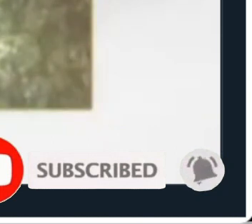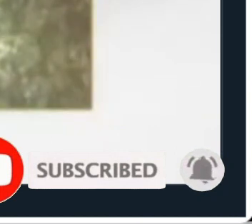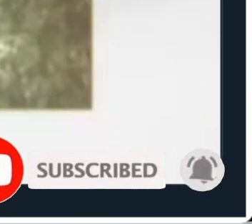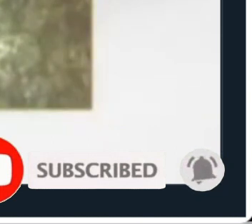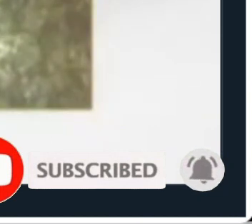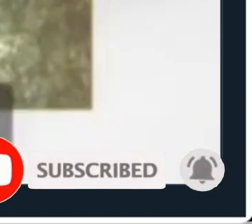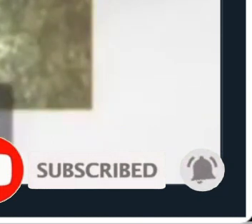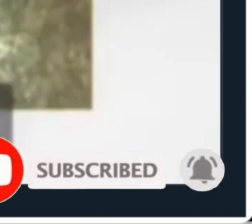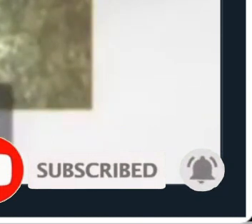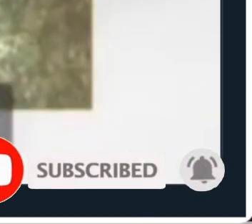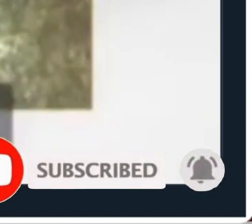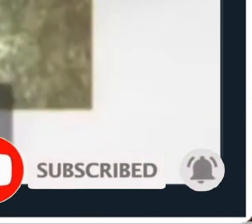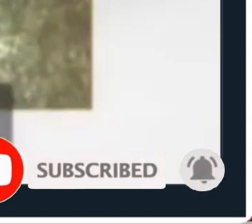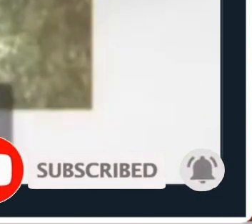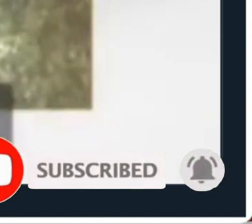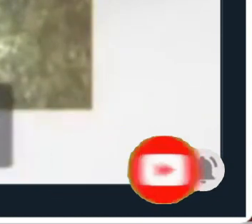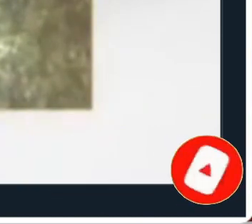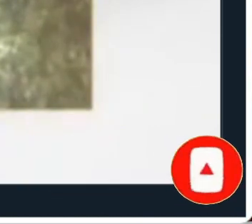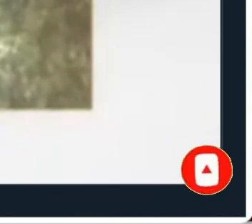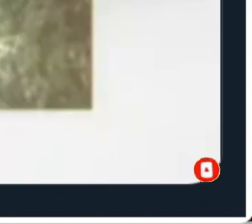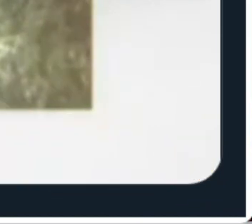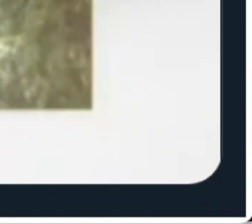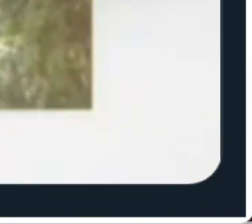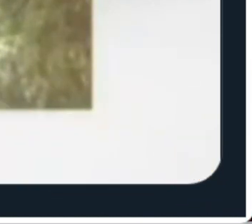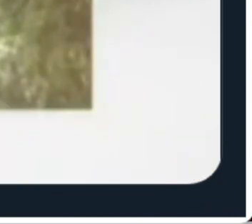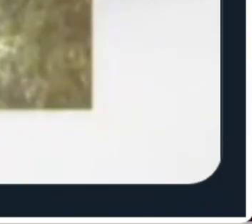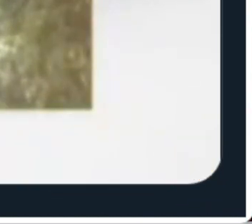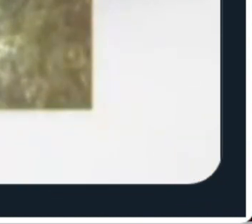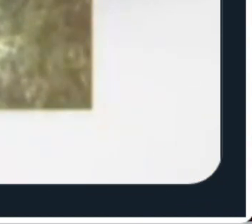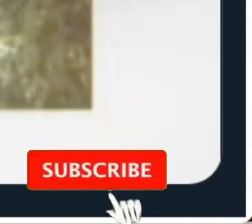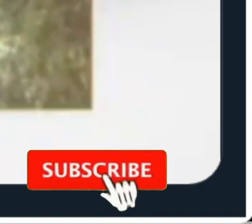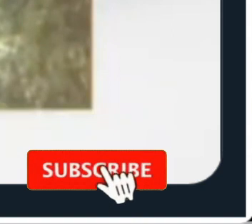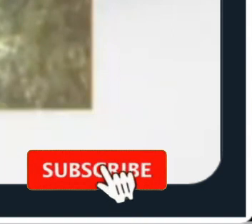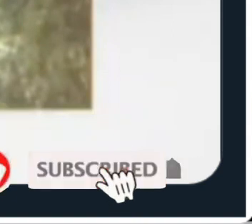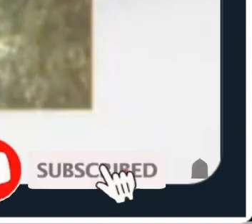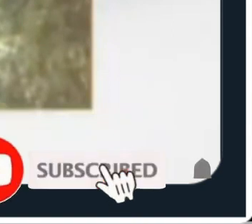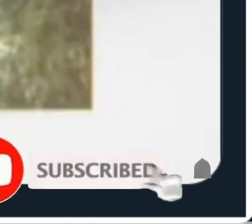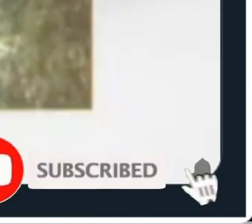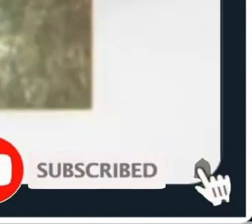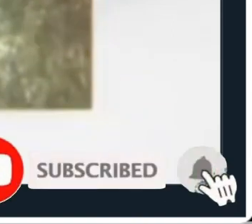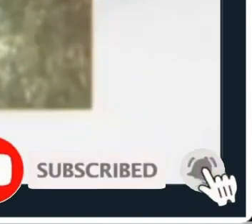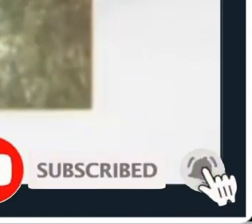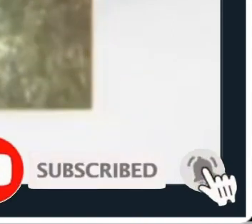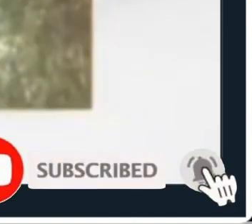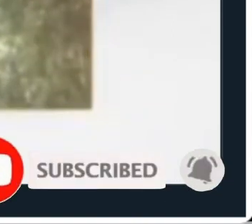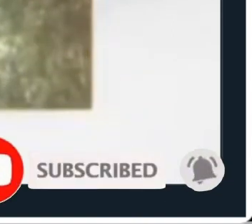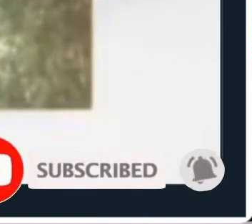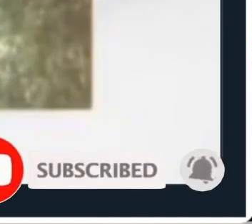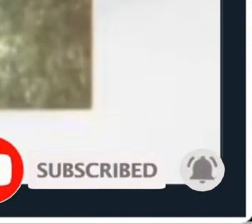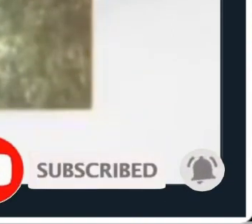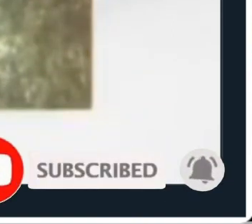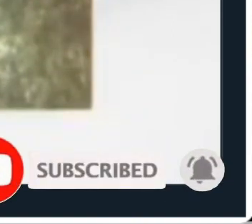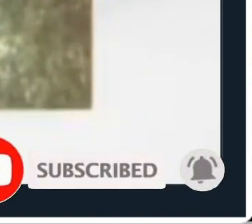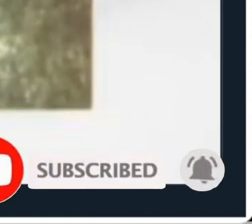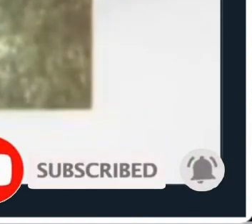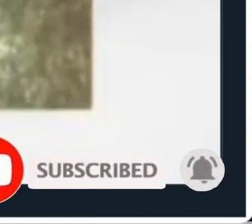para llevar a cabo los trabajos como coordinador o coordinadora. Lo acepto de todo corazón.